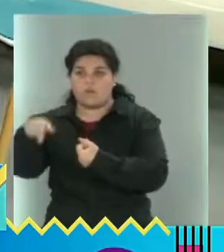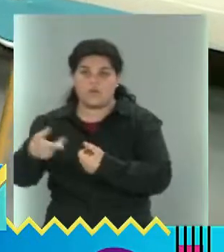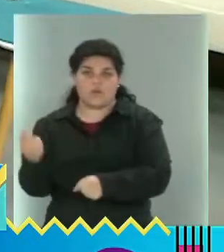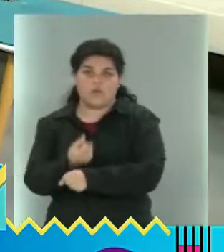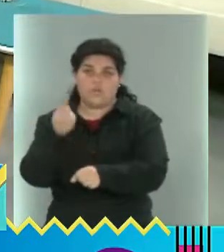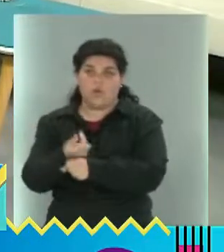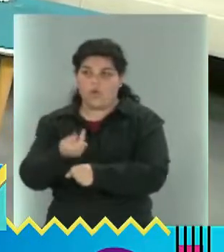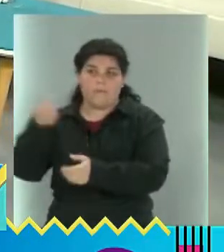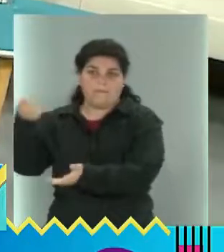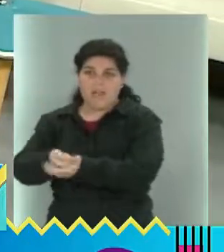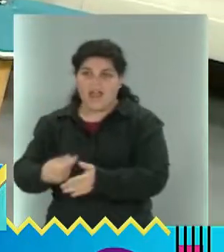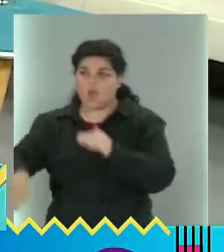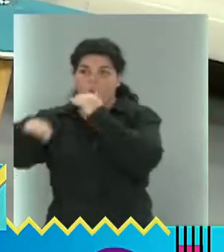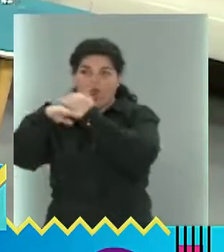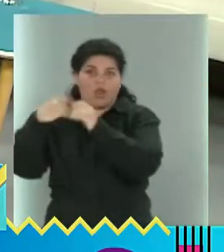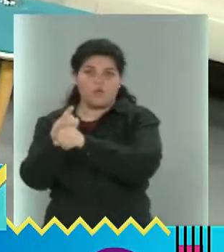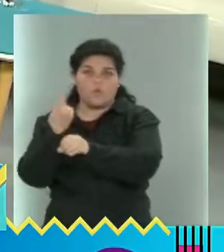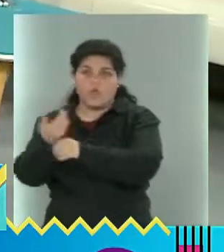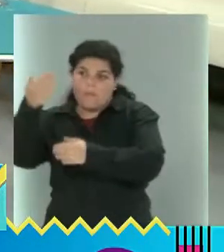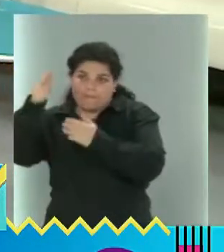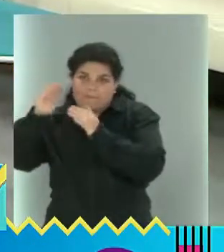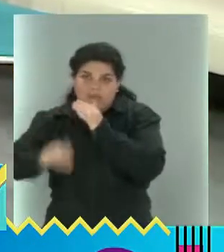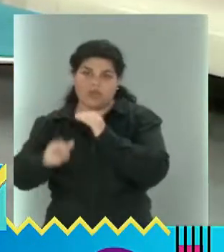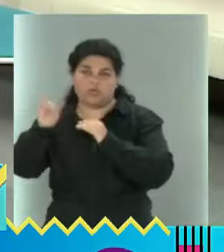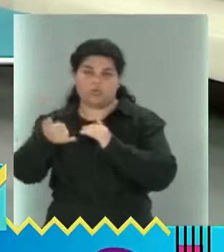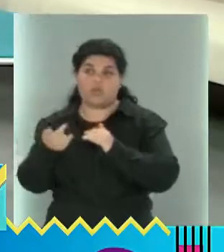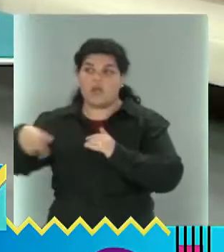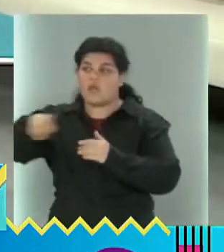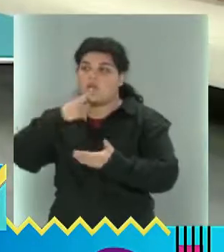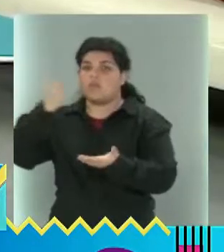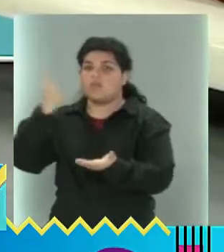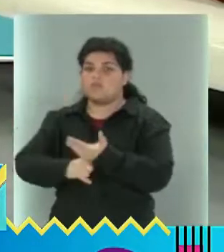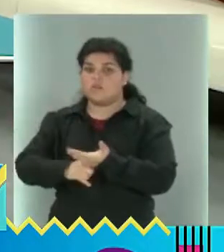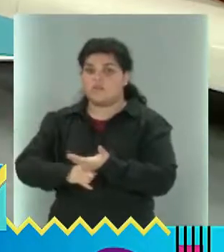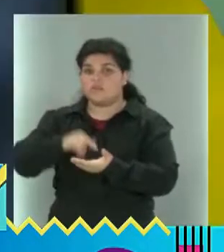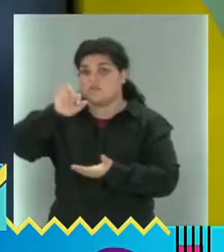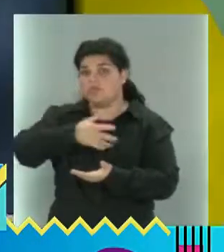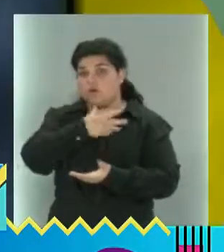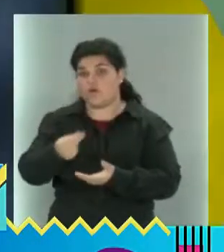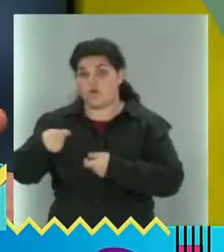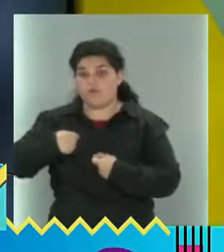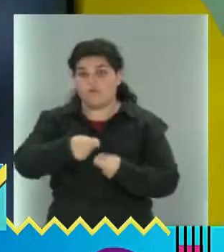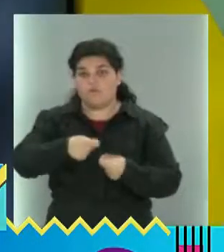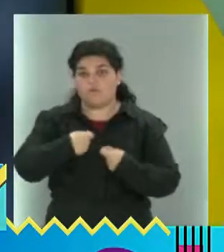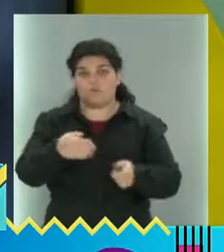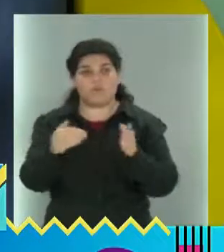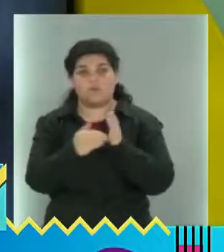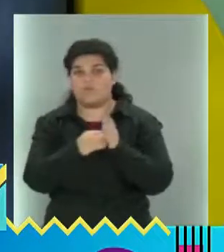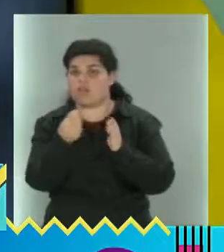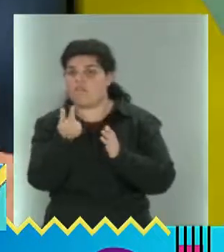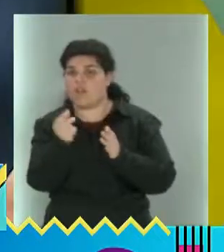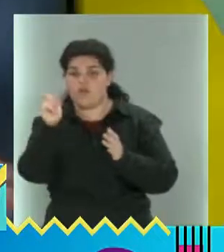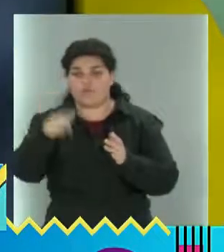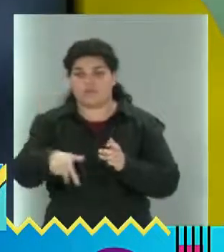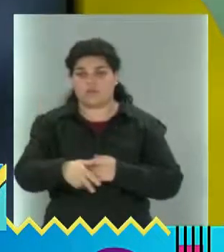te pagaré menos. Y él tomará la decisión de seguir explotando o no, seguir invirtiendo, no en función de esos precios. O sea, pero en